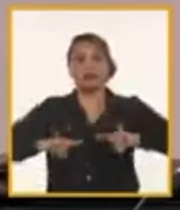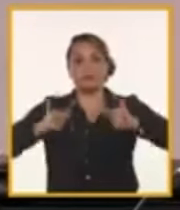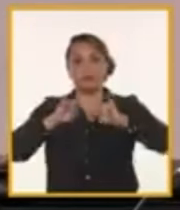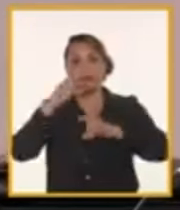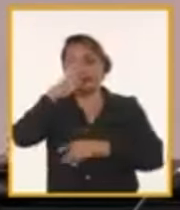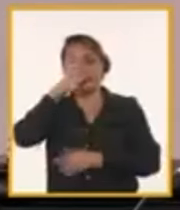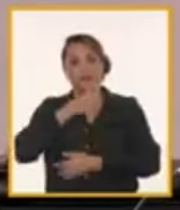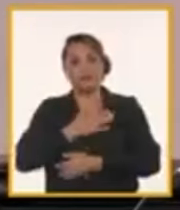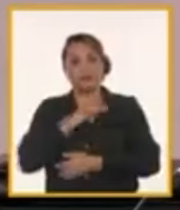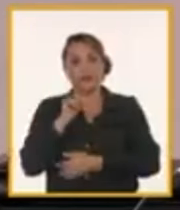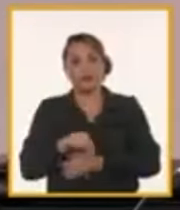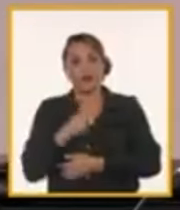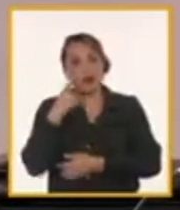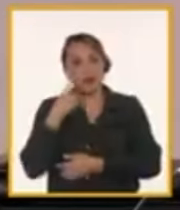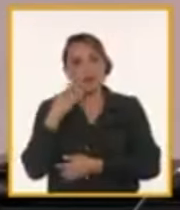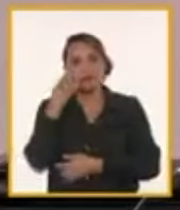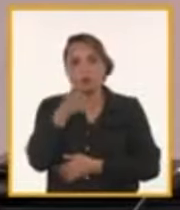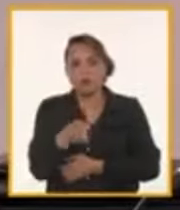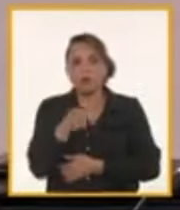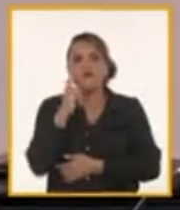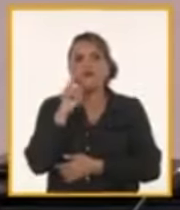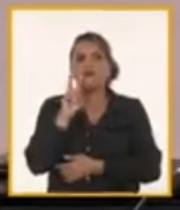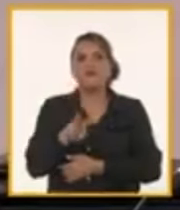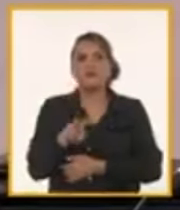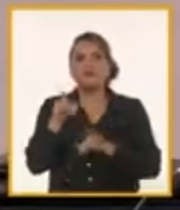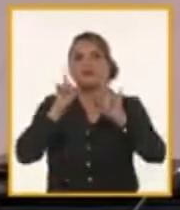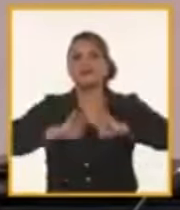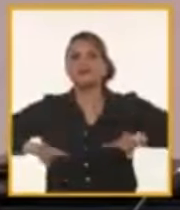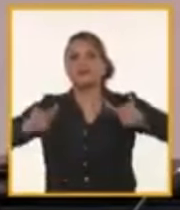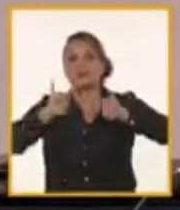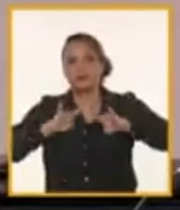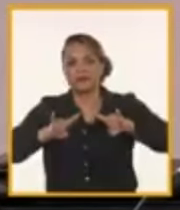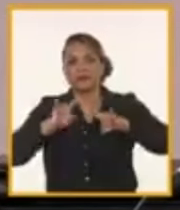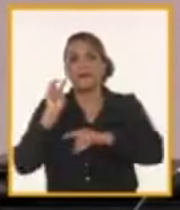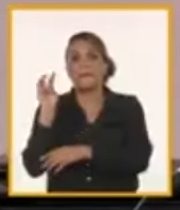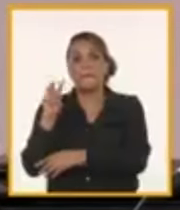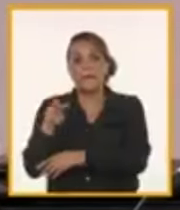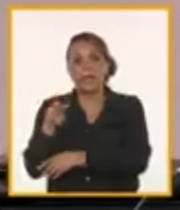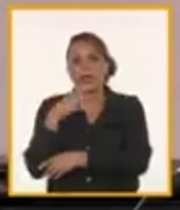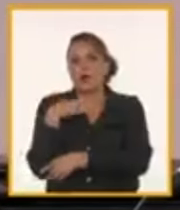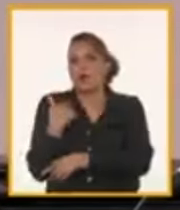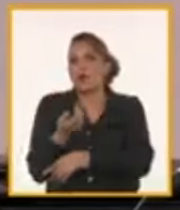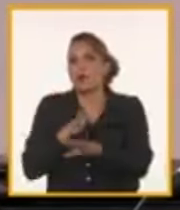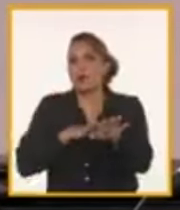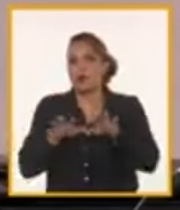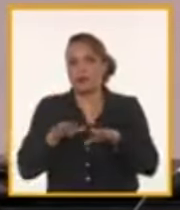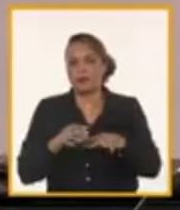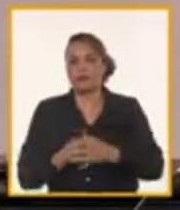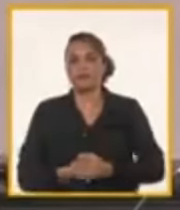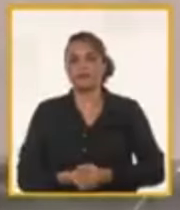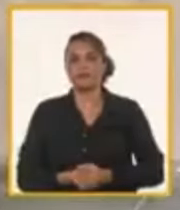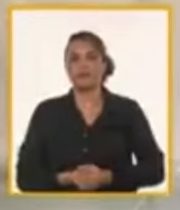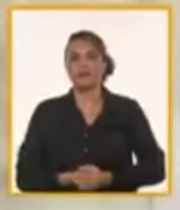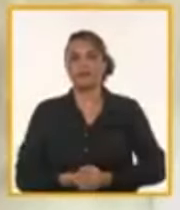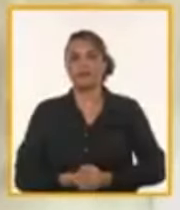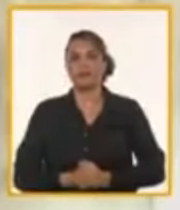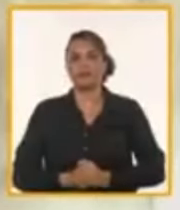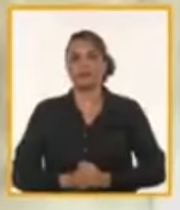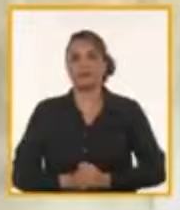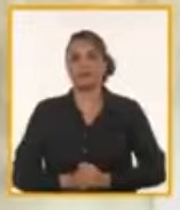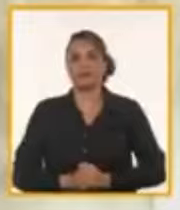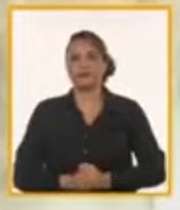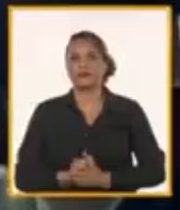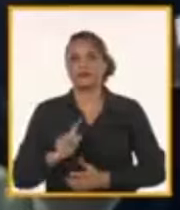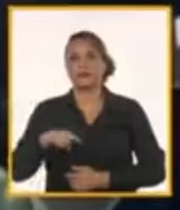Cuba Vamos hasta el pedagógico varona para ver cómo se está preparando para iniciar este curso escolar el